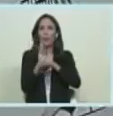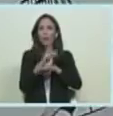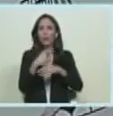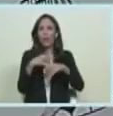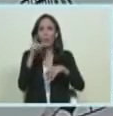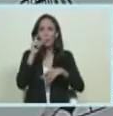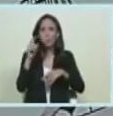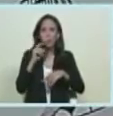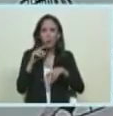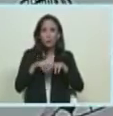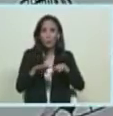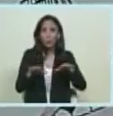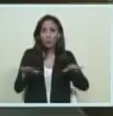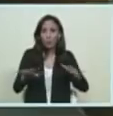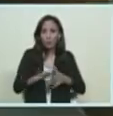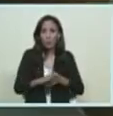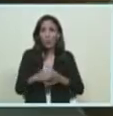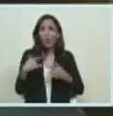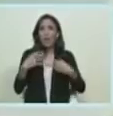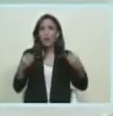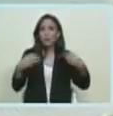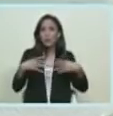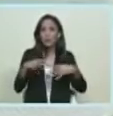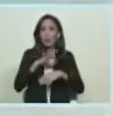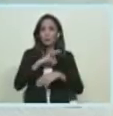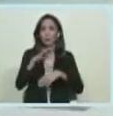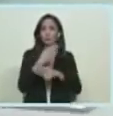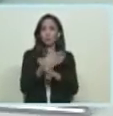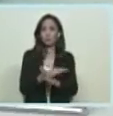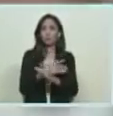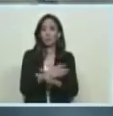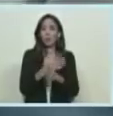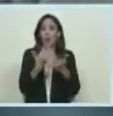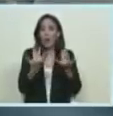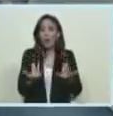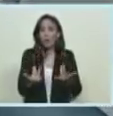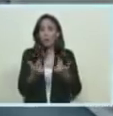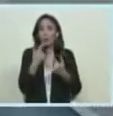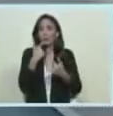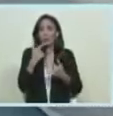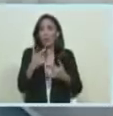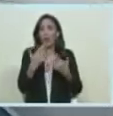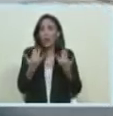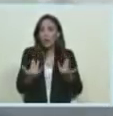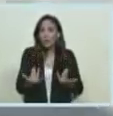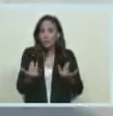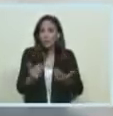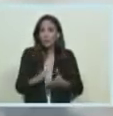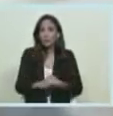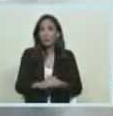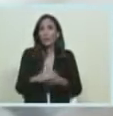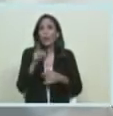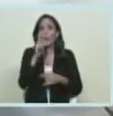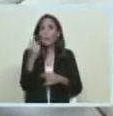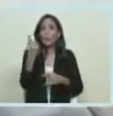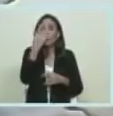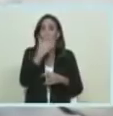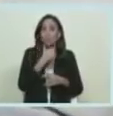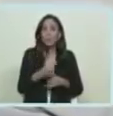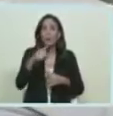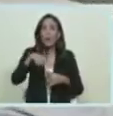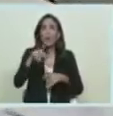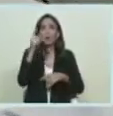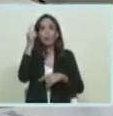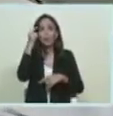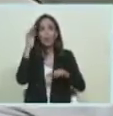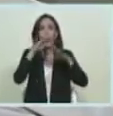nosotros podemos prevenir las infecciones de transmisión sexual, que de hecho, voy a decir, Roversa, que hoy, primero de diciembre, es el Día